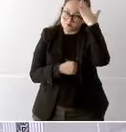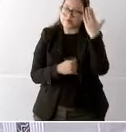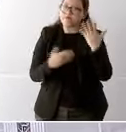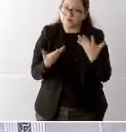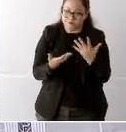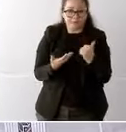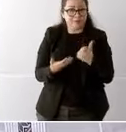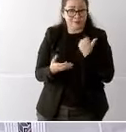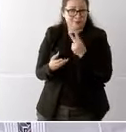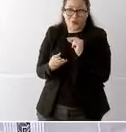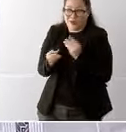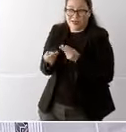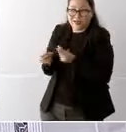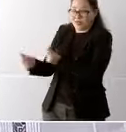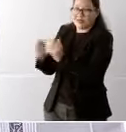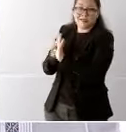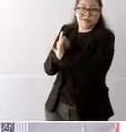adelante.